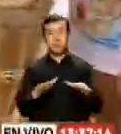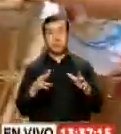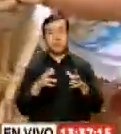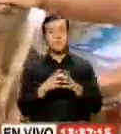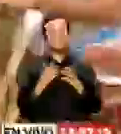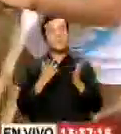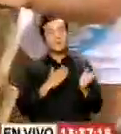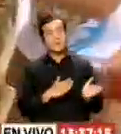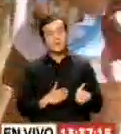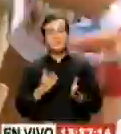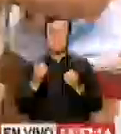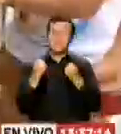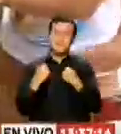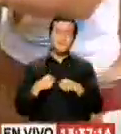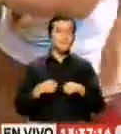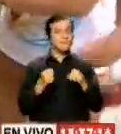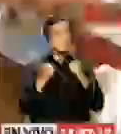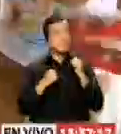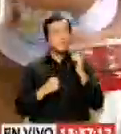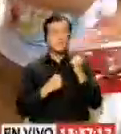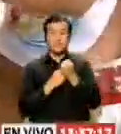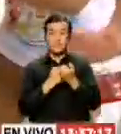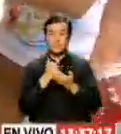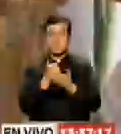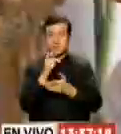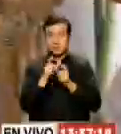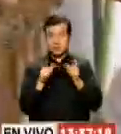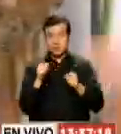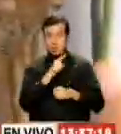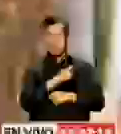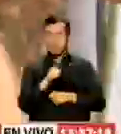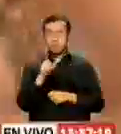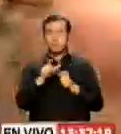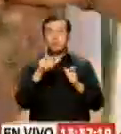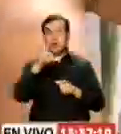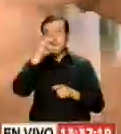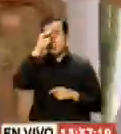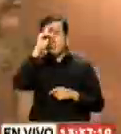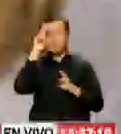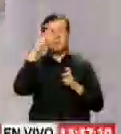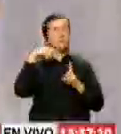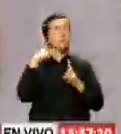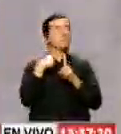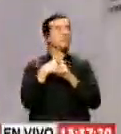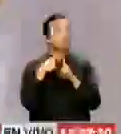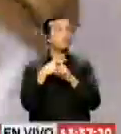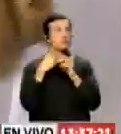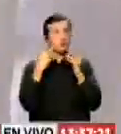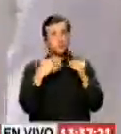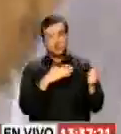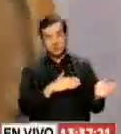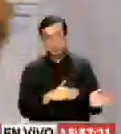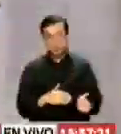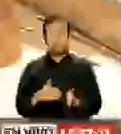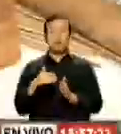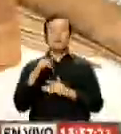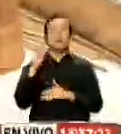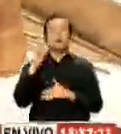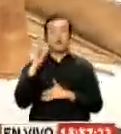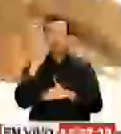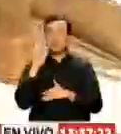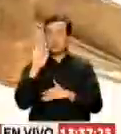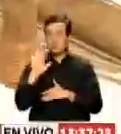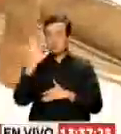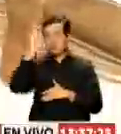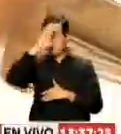se desarrollan esfuerzos para beneficio de los más pequeños, quienes aprenden aspectos positivos, como el principal arte marcial de los